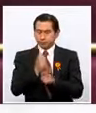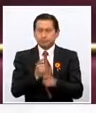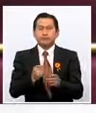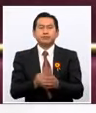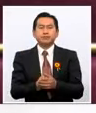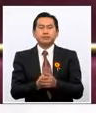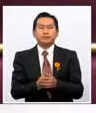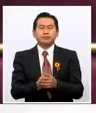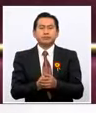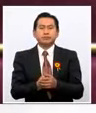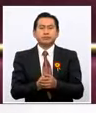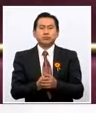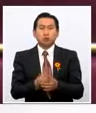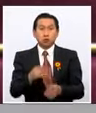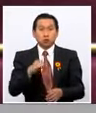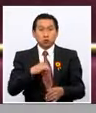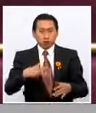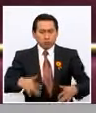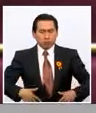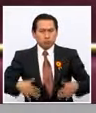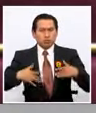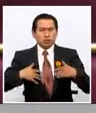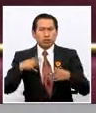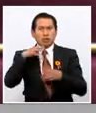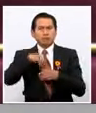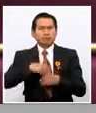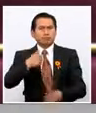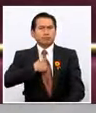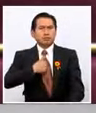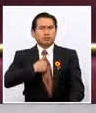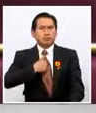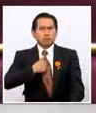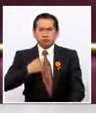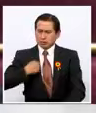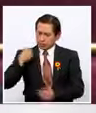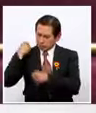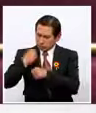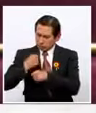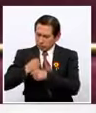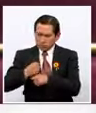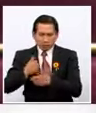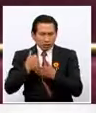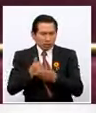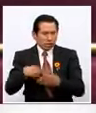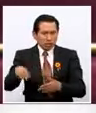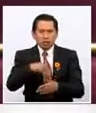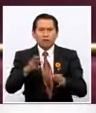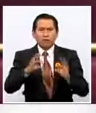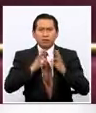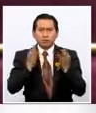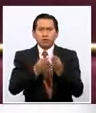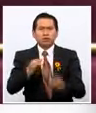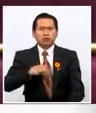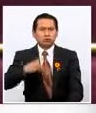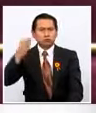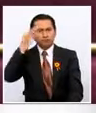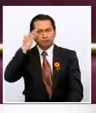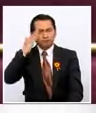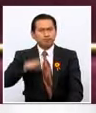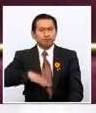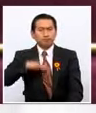porque lo he vivido lo que significa sacrificarse por la familia y sé que hacerlo